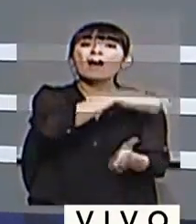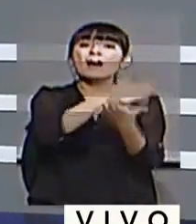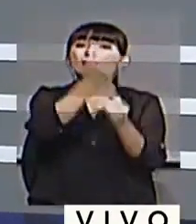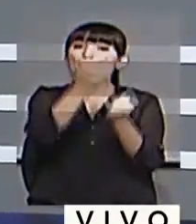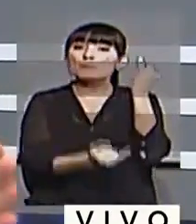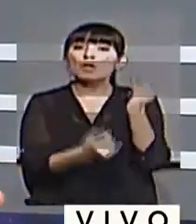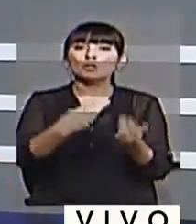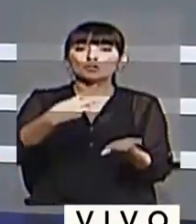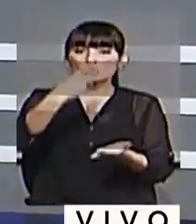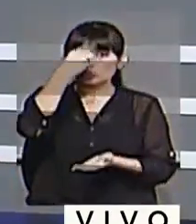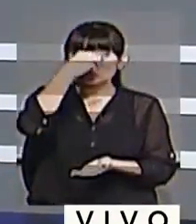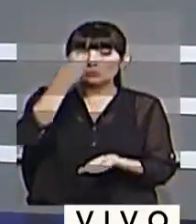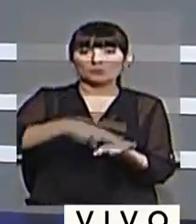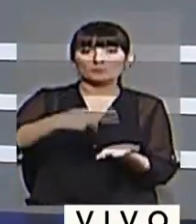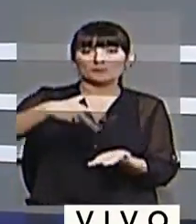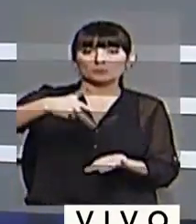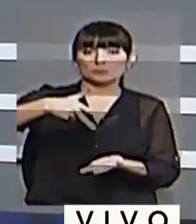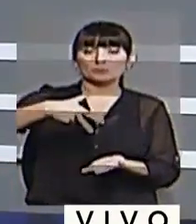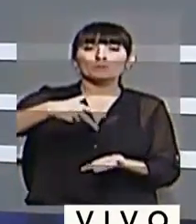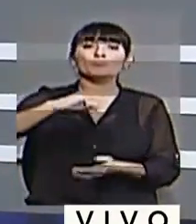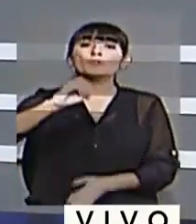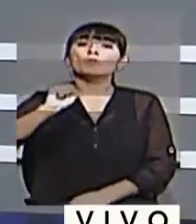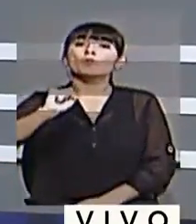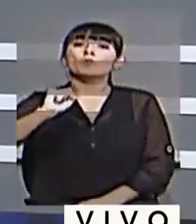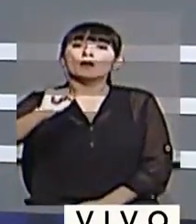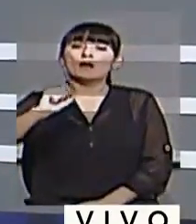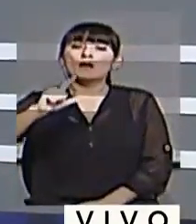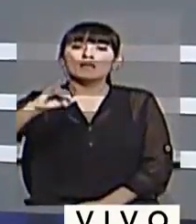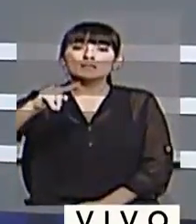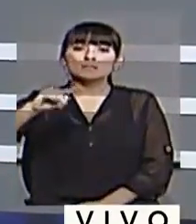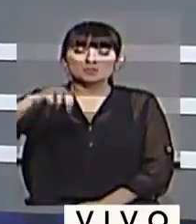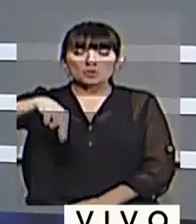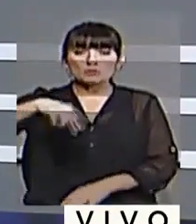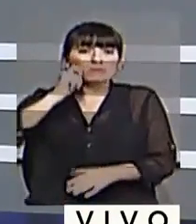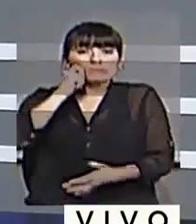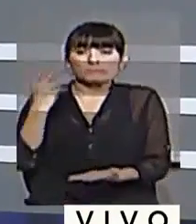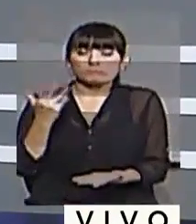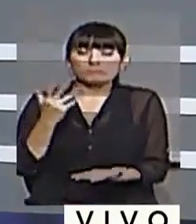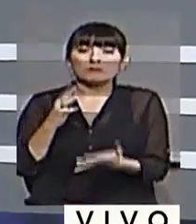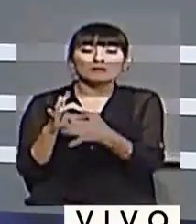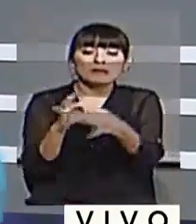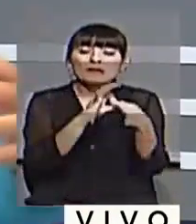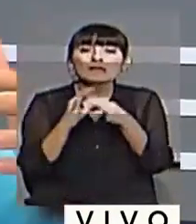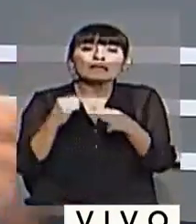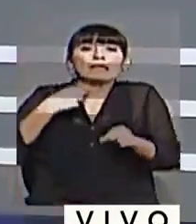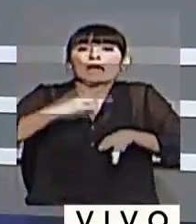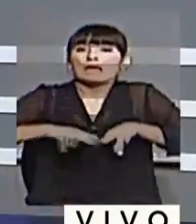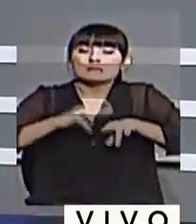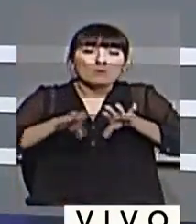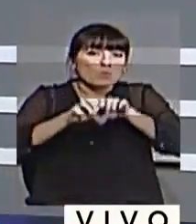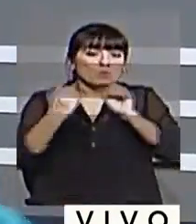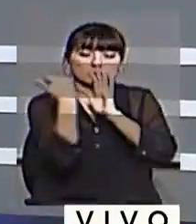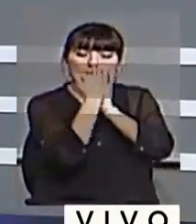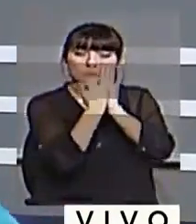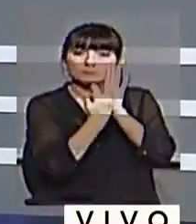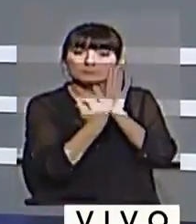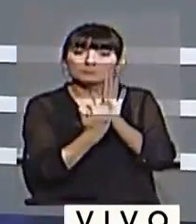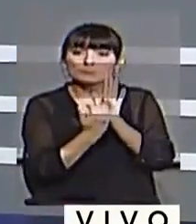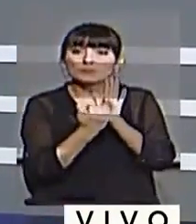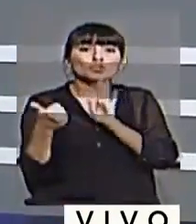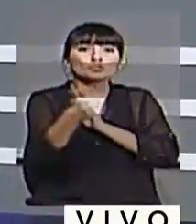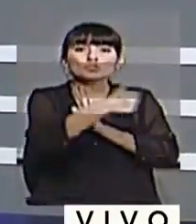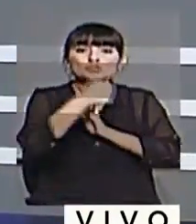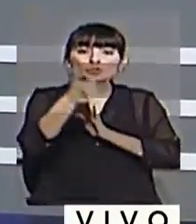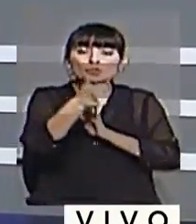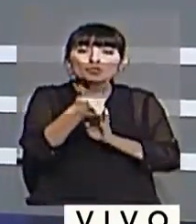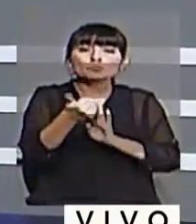2018. Coalición significa que identificamos lo que vamos a hacer, que precisamos los contornos de la coalición y que vamos todos detrás.